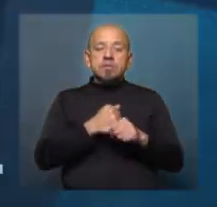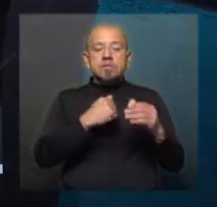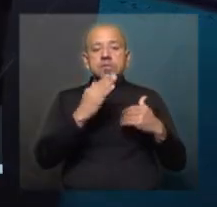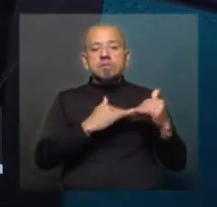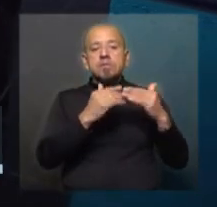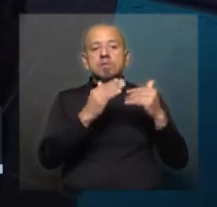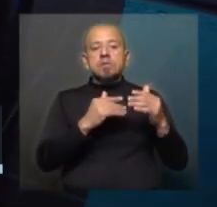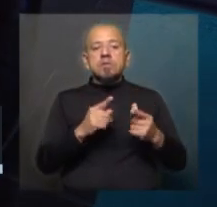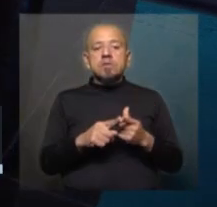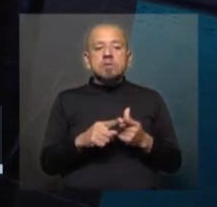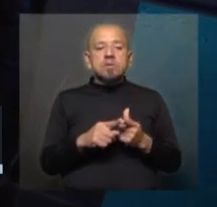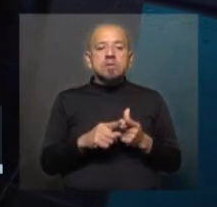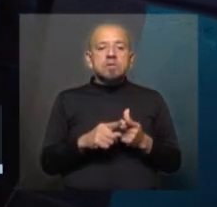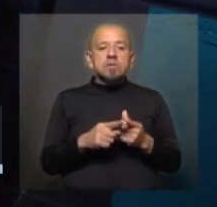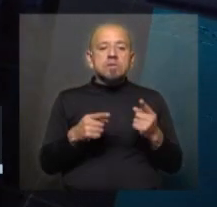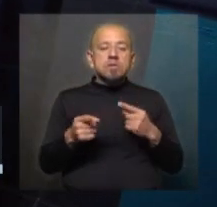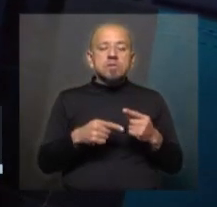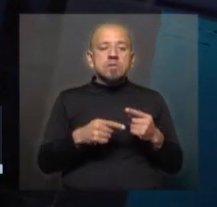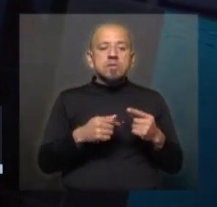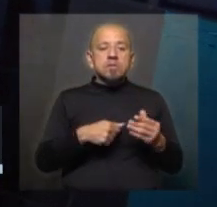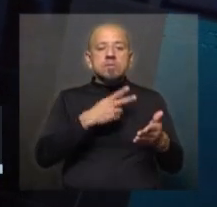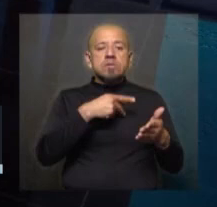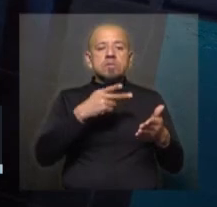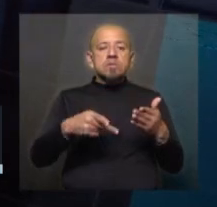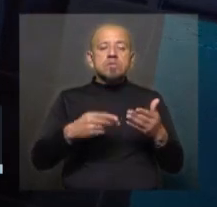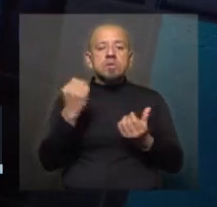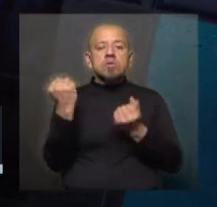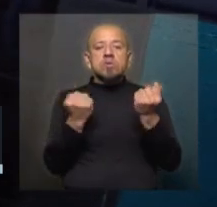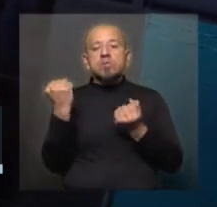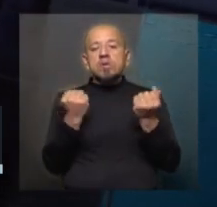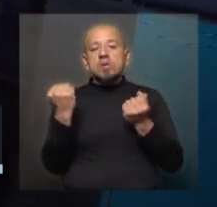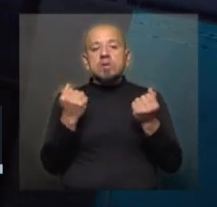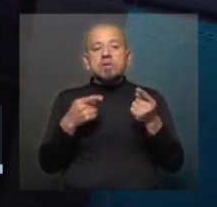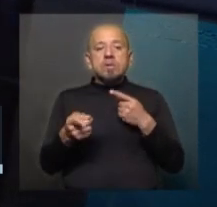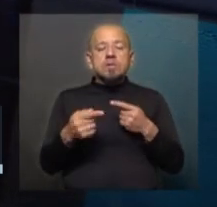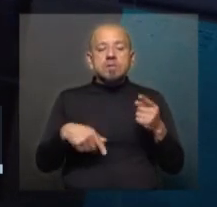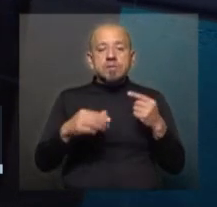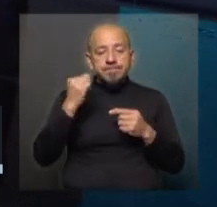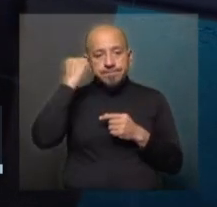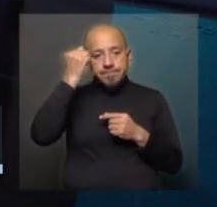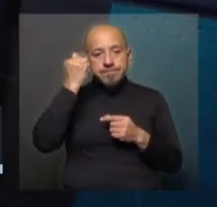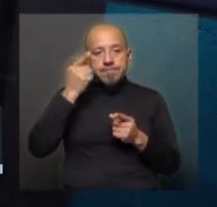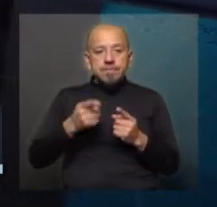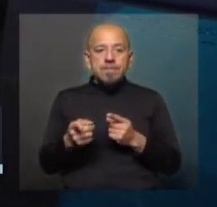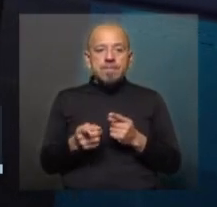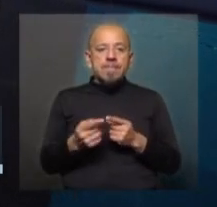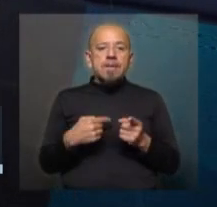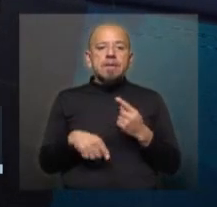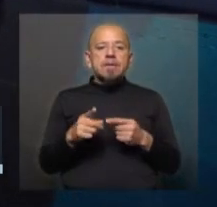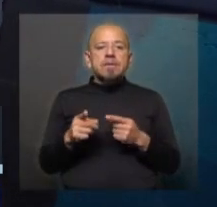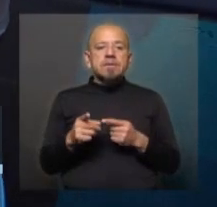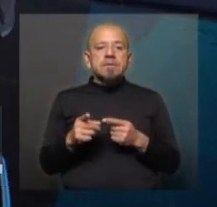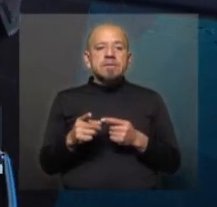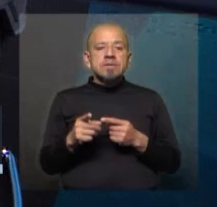obras de planificar una economía para alcanzar ese sueño por lo tanto